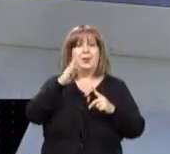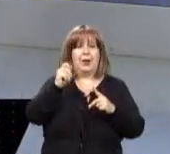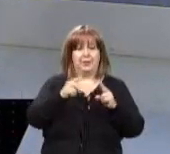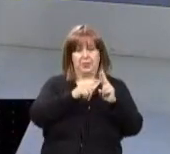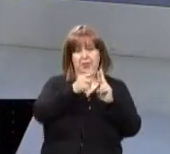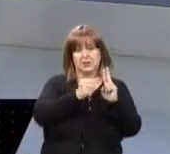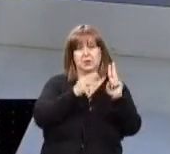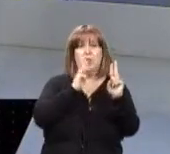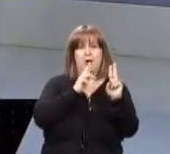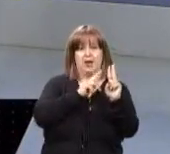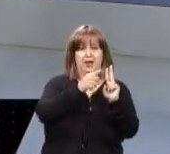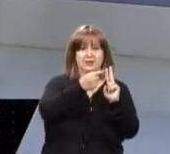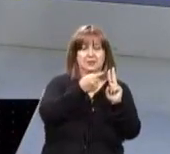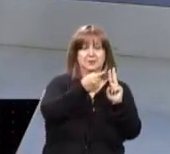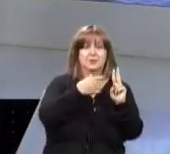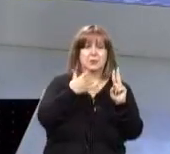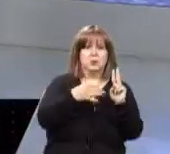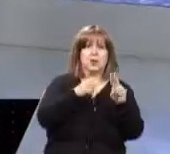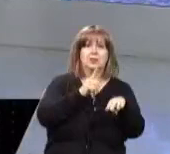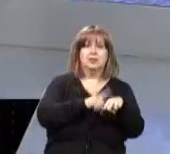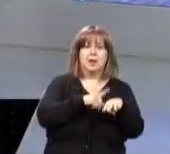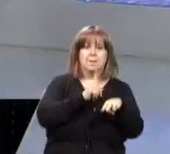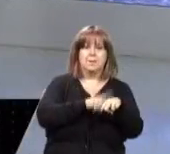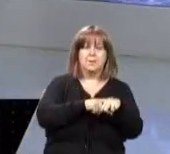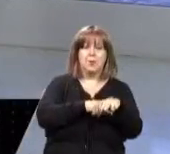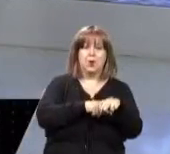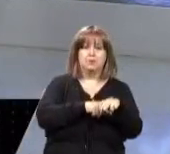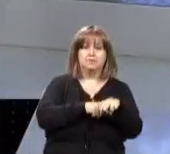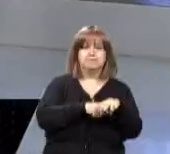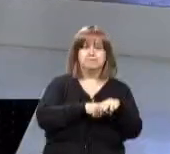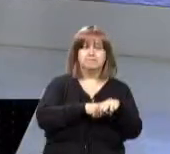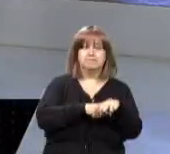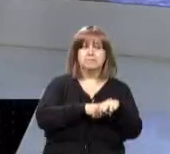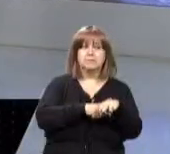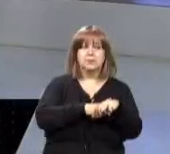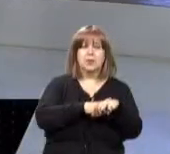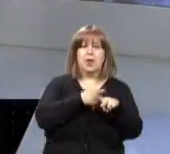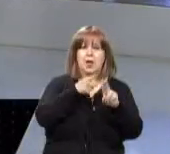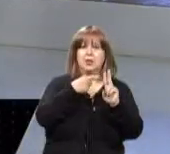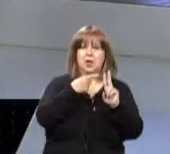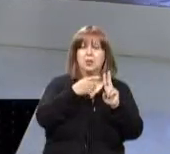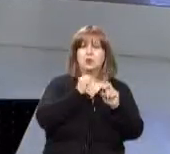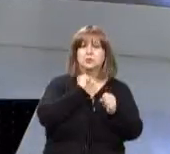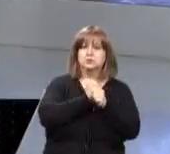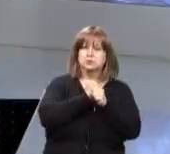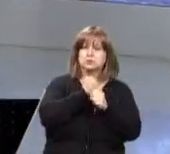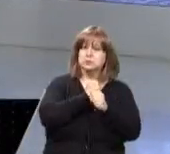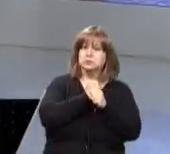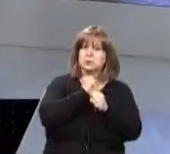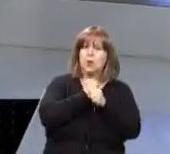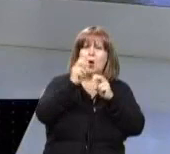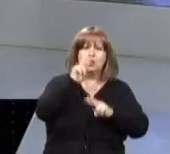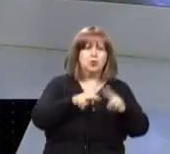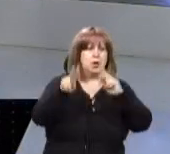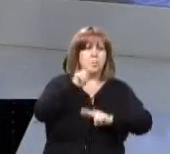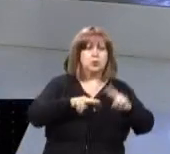dedicaban, la rigurosidad con la que trabajaban, las preguntas que te hacían y cómo cada caso para ellas era como si fuera un